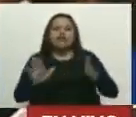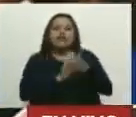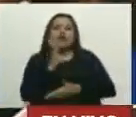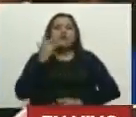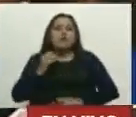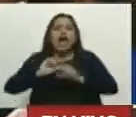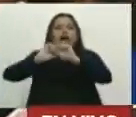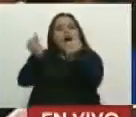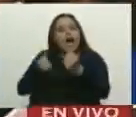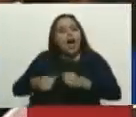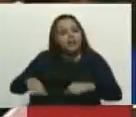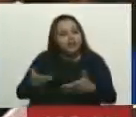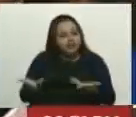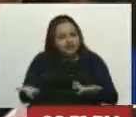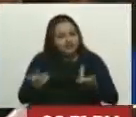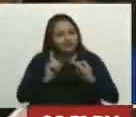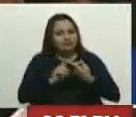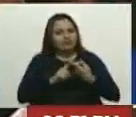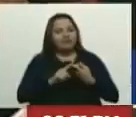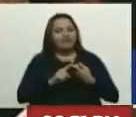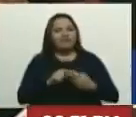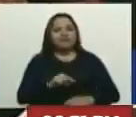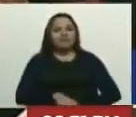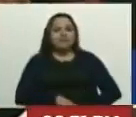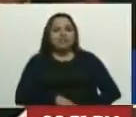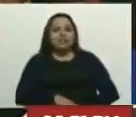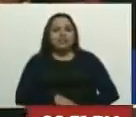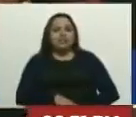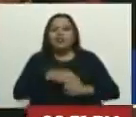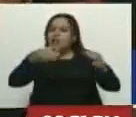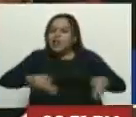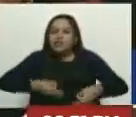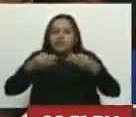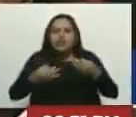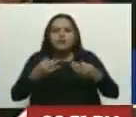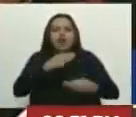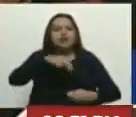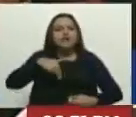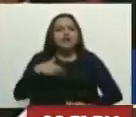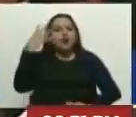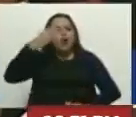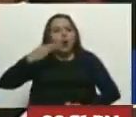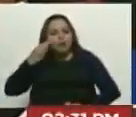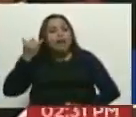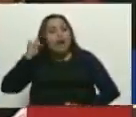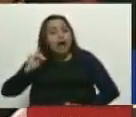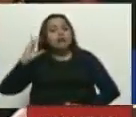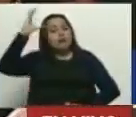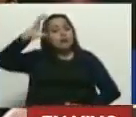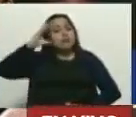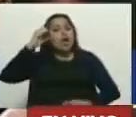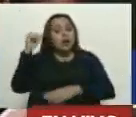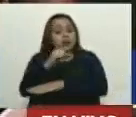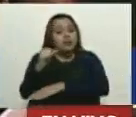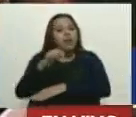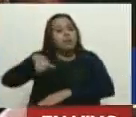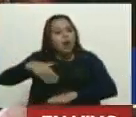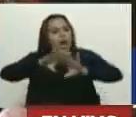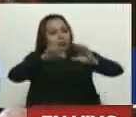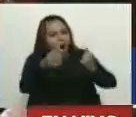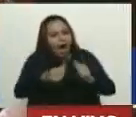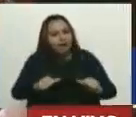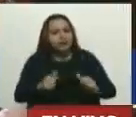las artes, en donde casi siempre nuestra población tiene habilidades muy particulares, como